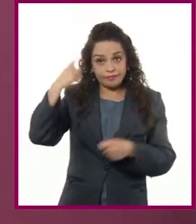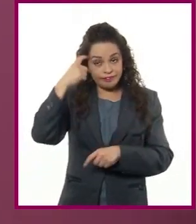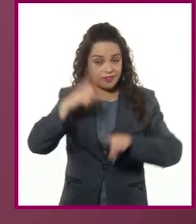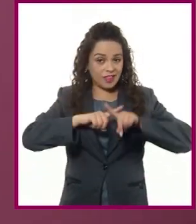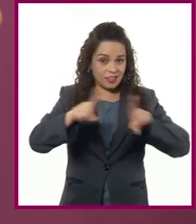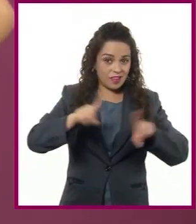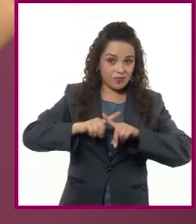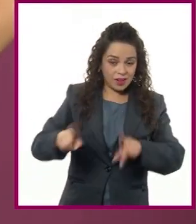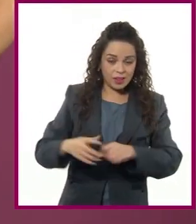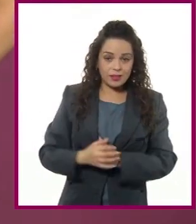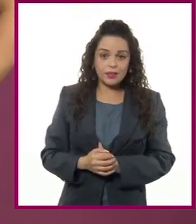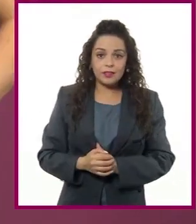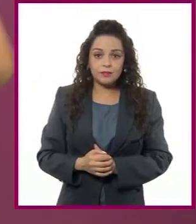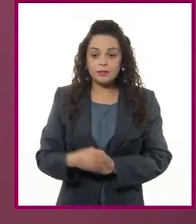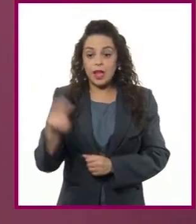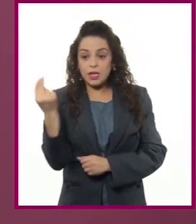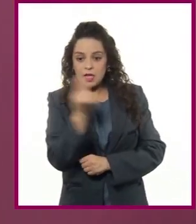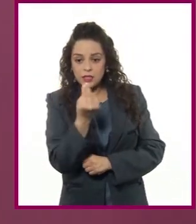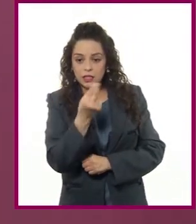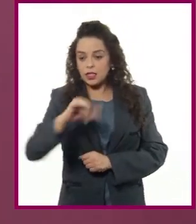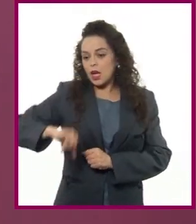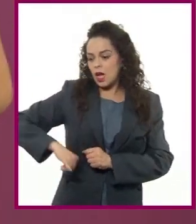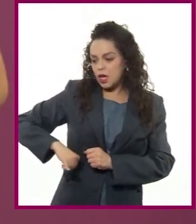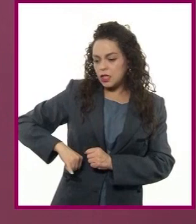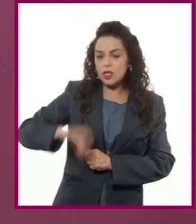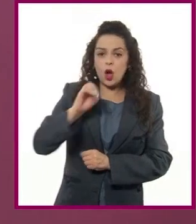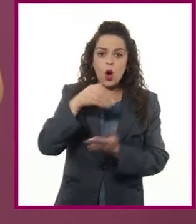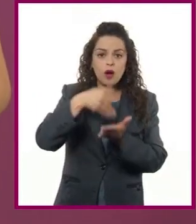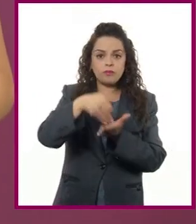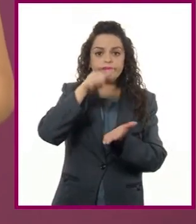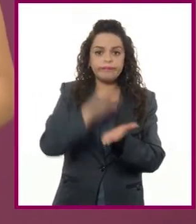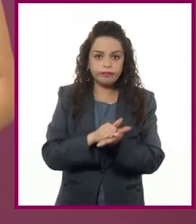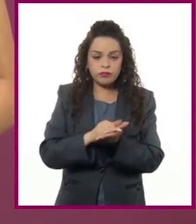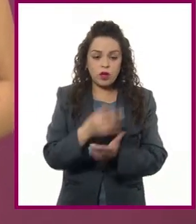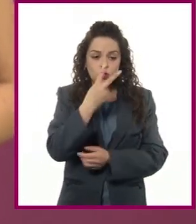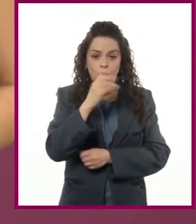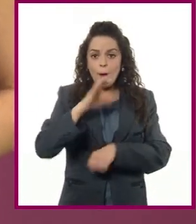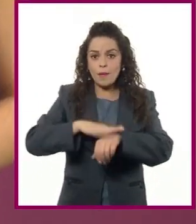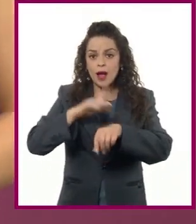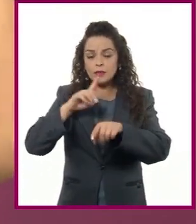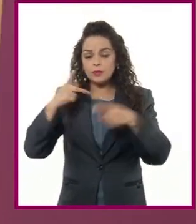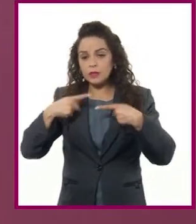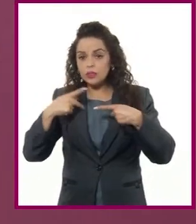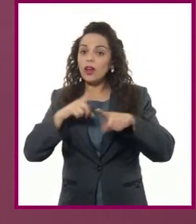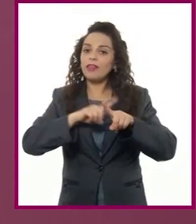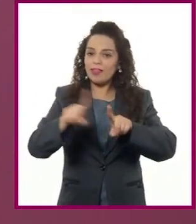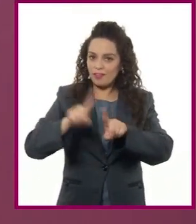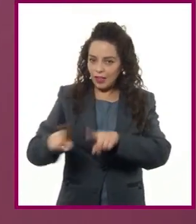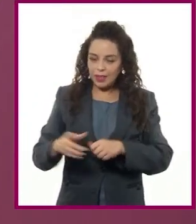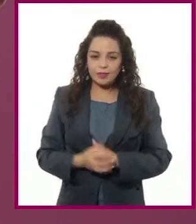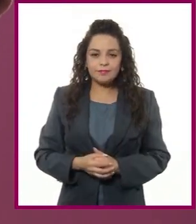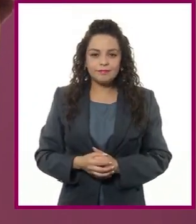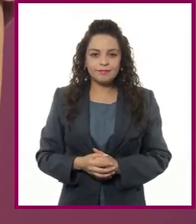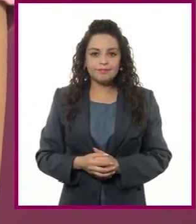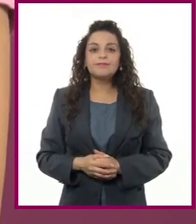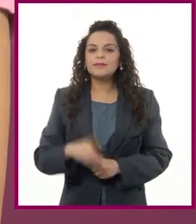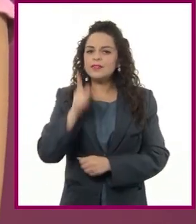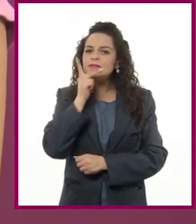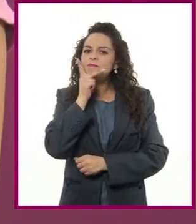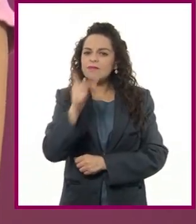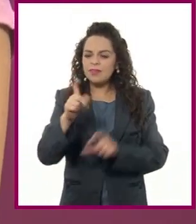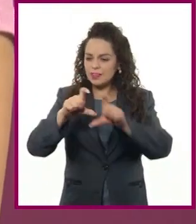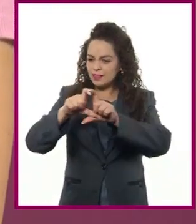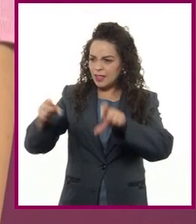intereses, necesidades y o valores entre dos o más personas. Retomando una frase puntual